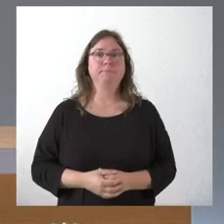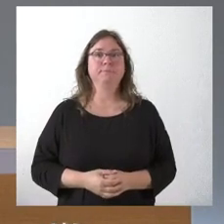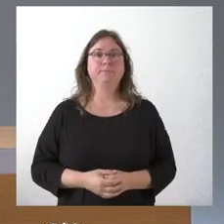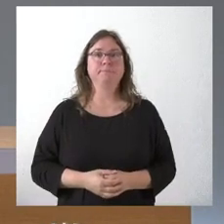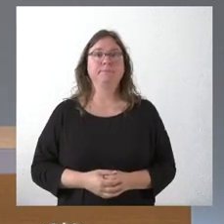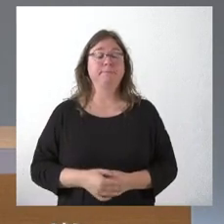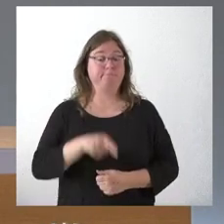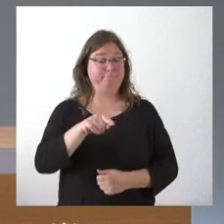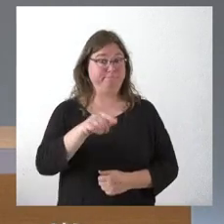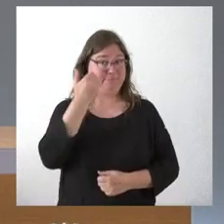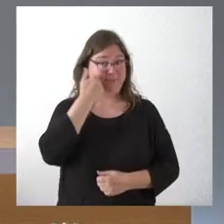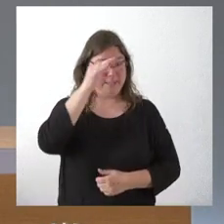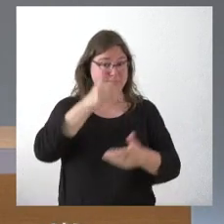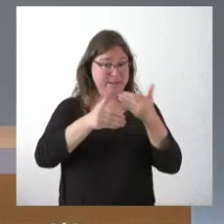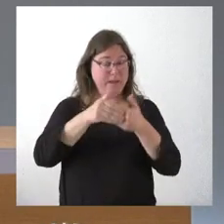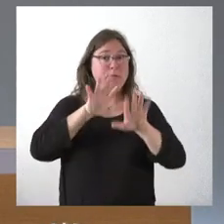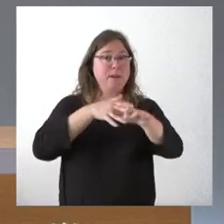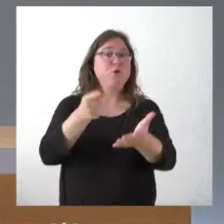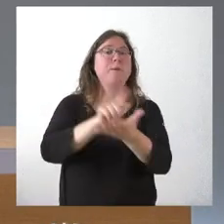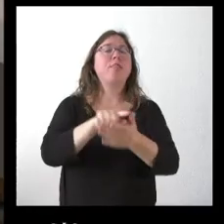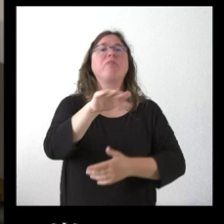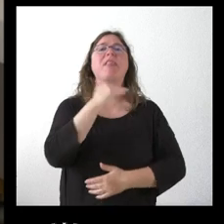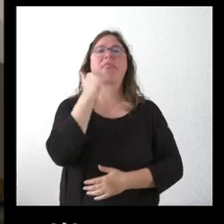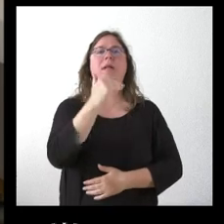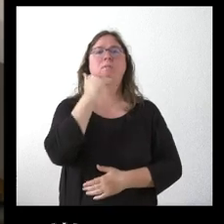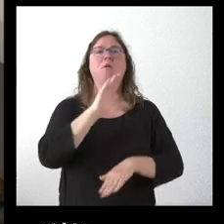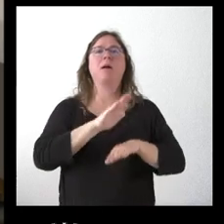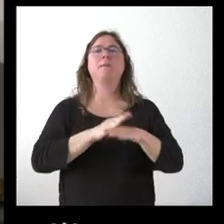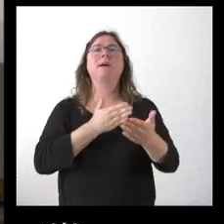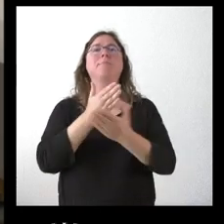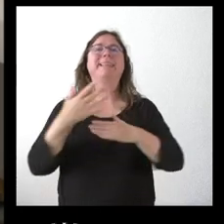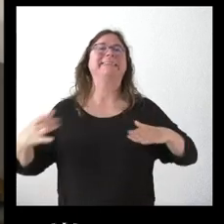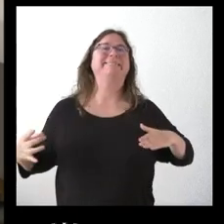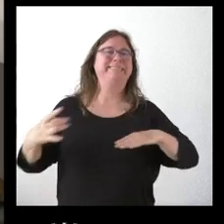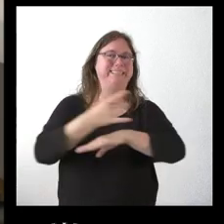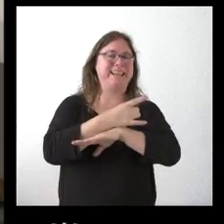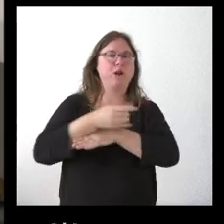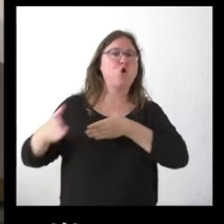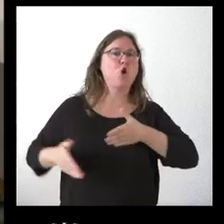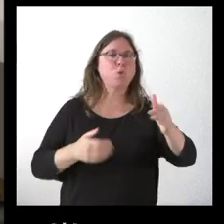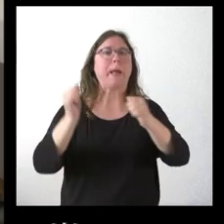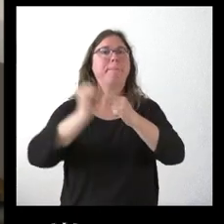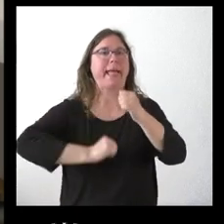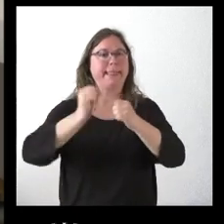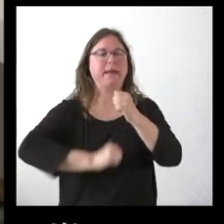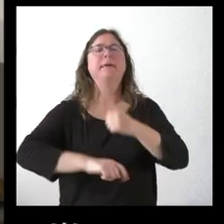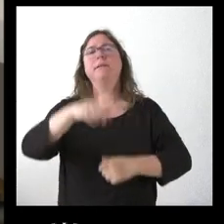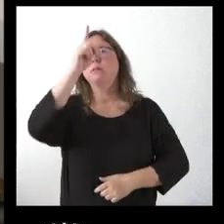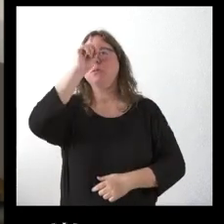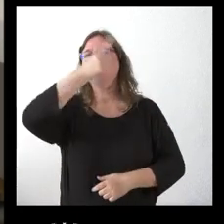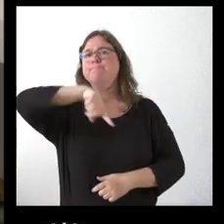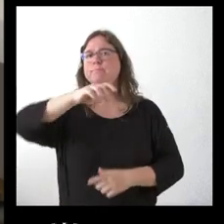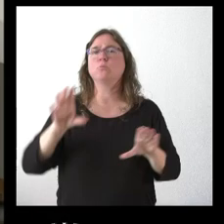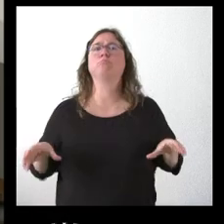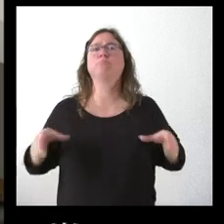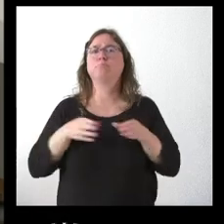Este fin de semana hay una nueva manifestación en Zamora para pedir la creación del tren de la Ruta de la Plata. No sé si la Junta va a seguir manteniendo esta misma posición y si